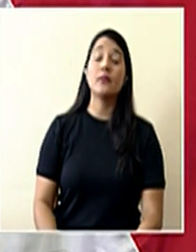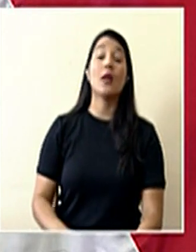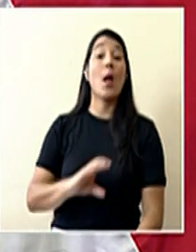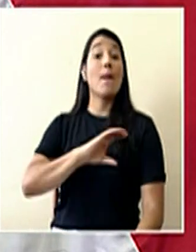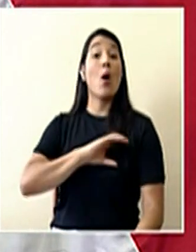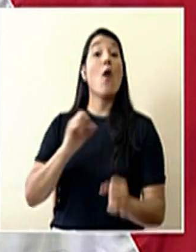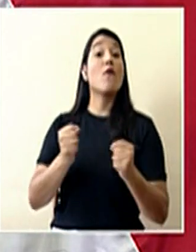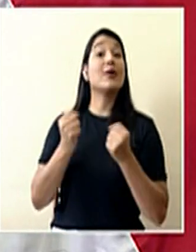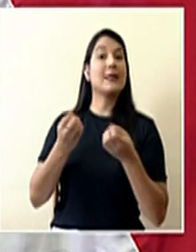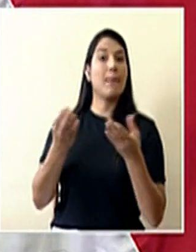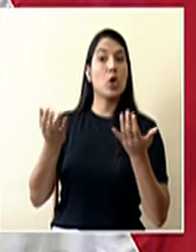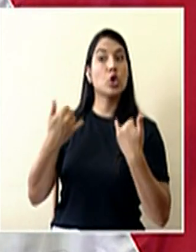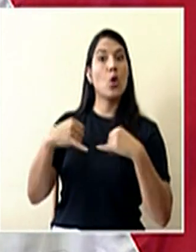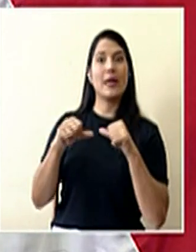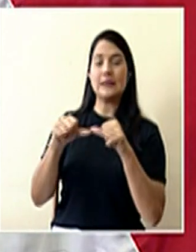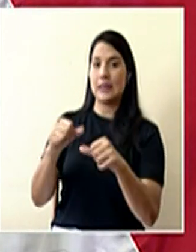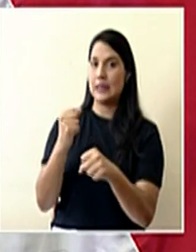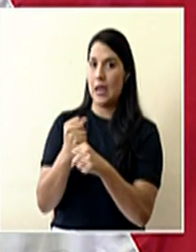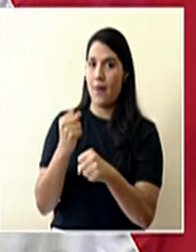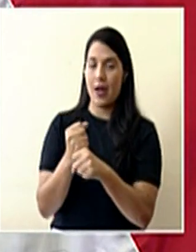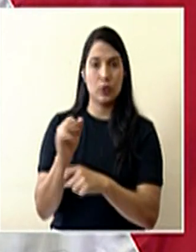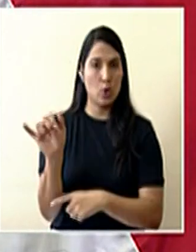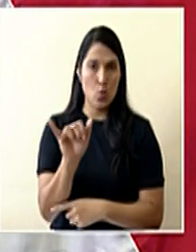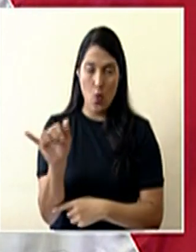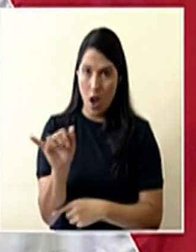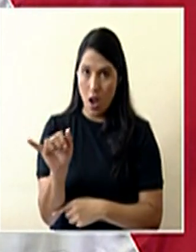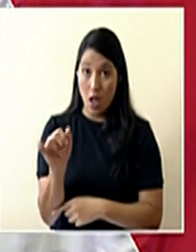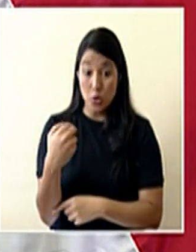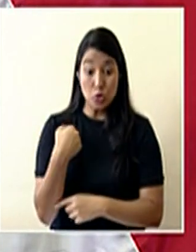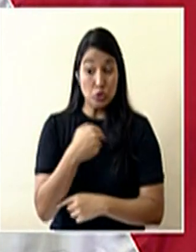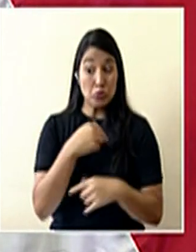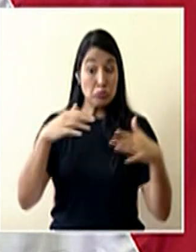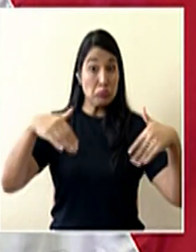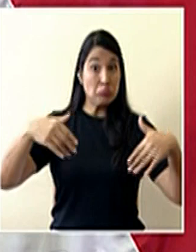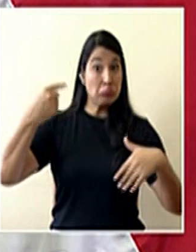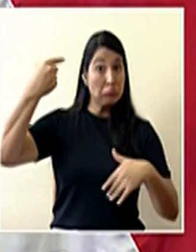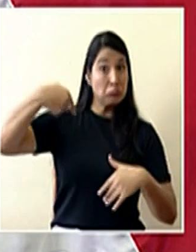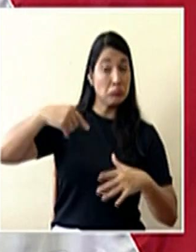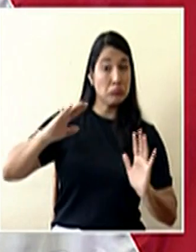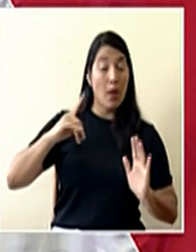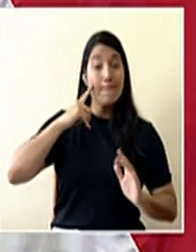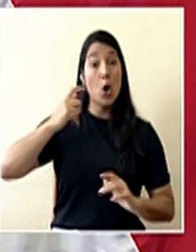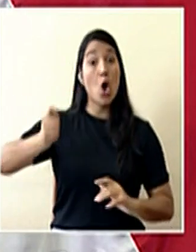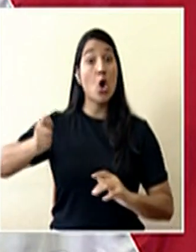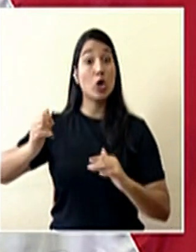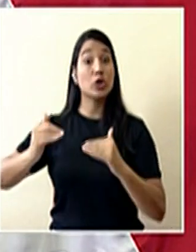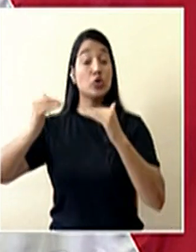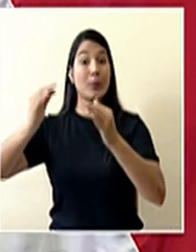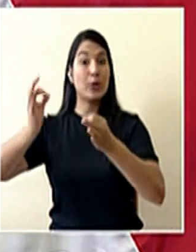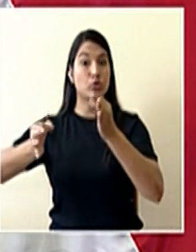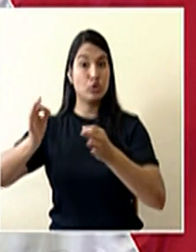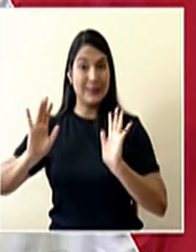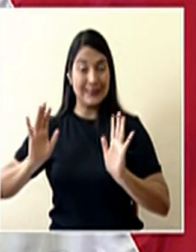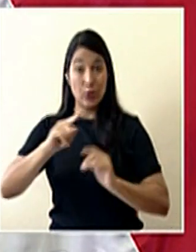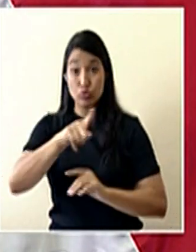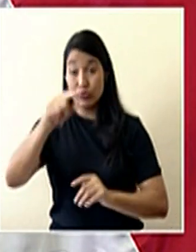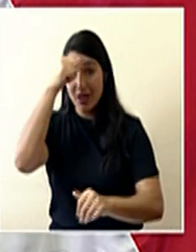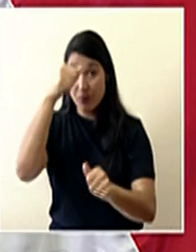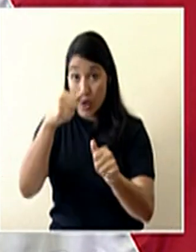ese tema sigue trabajando igual. Todavía no tenemos una instrucción de parte de la Corte Suprema de Justicia. Recordemos que